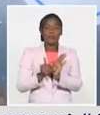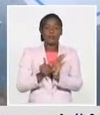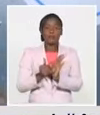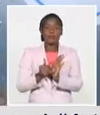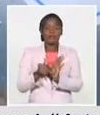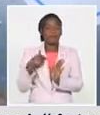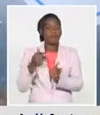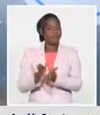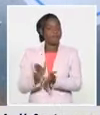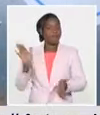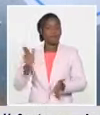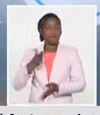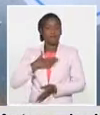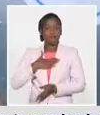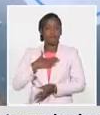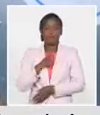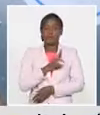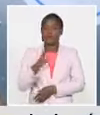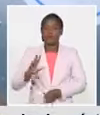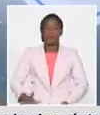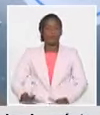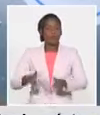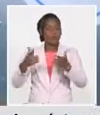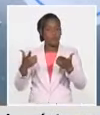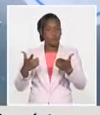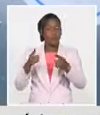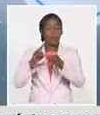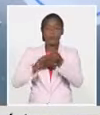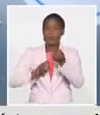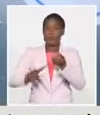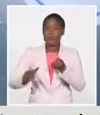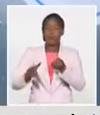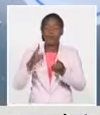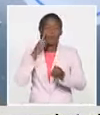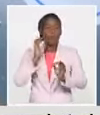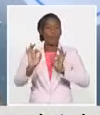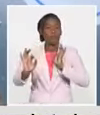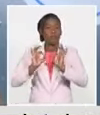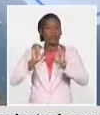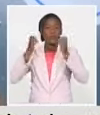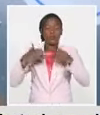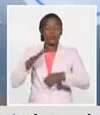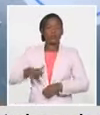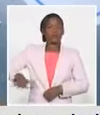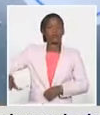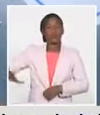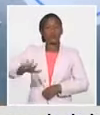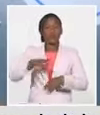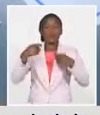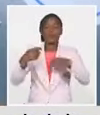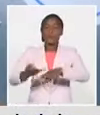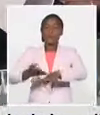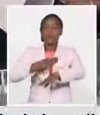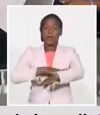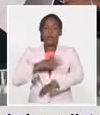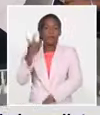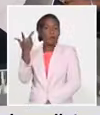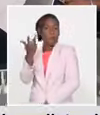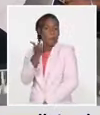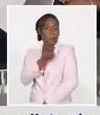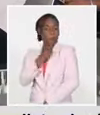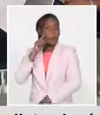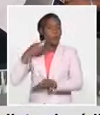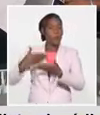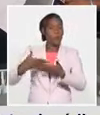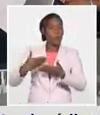con mi país, con mi revolución, con mi provincia, poder formar parte de este ensayo clínico, poder dar mi hombro por Cuba. De